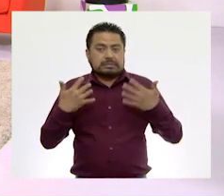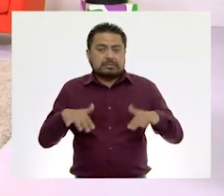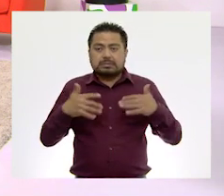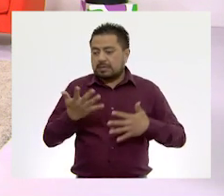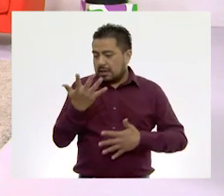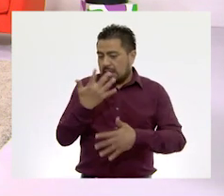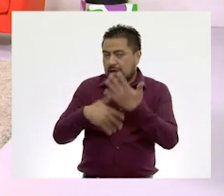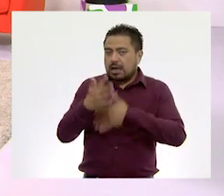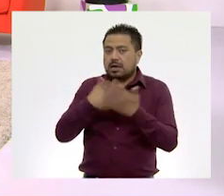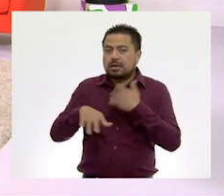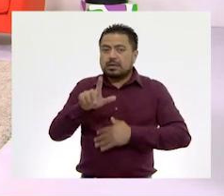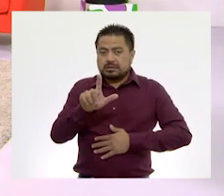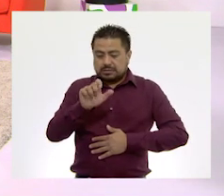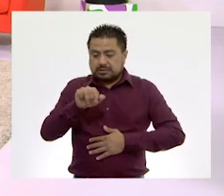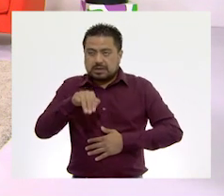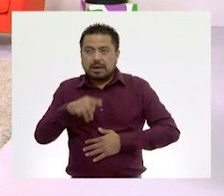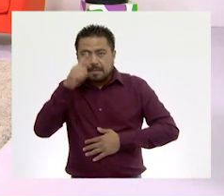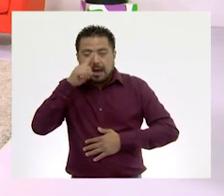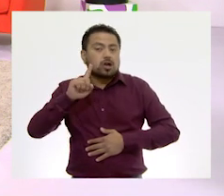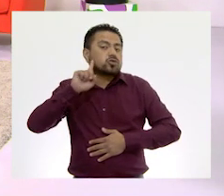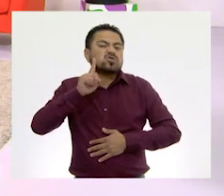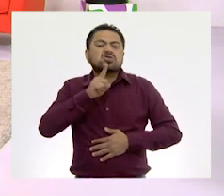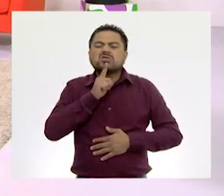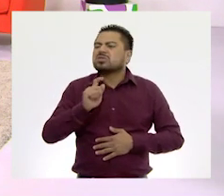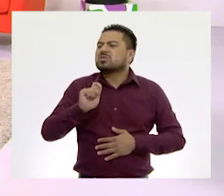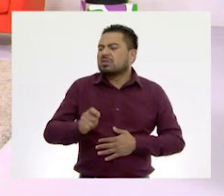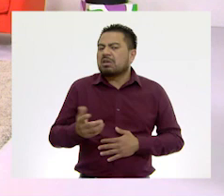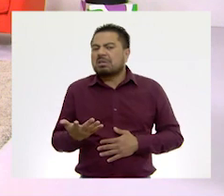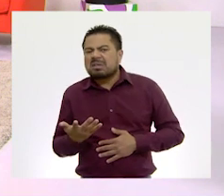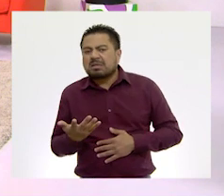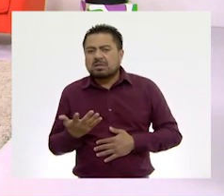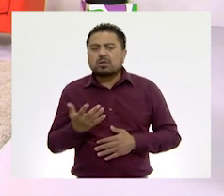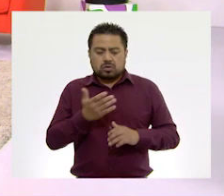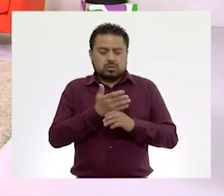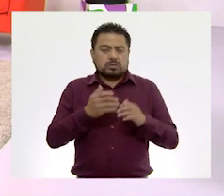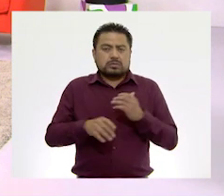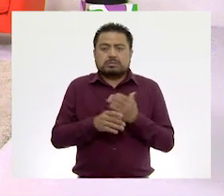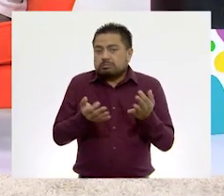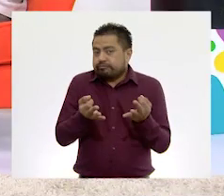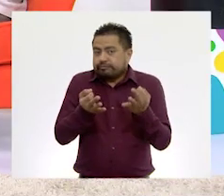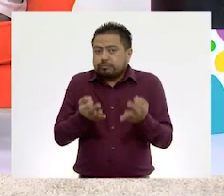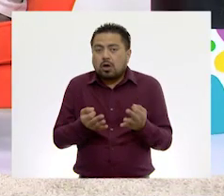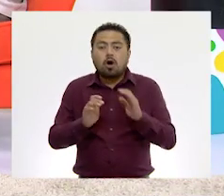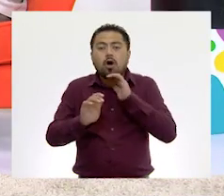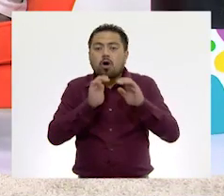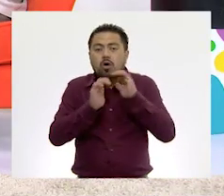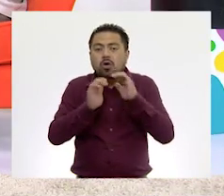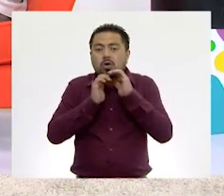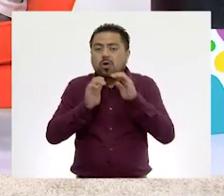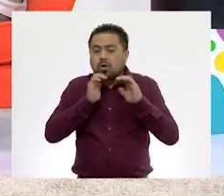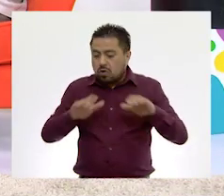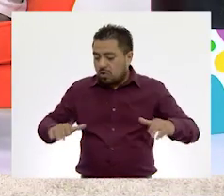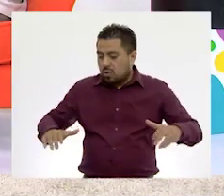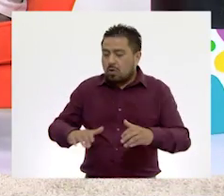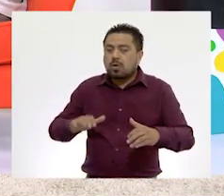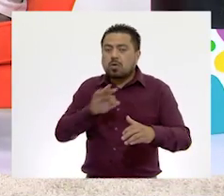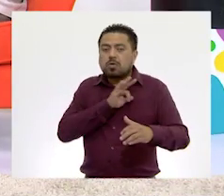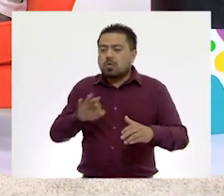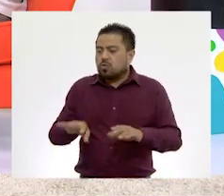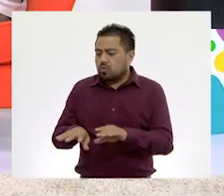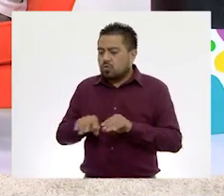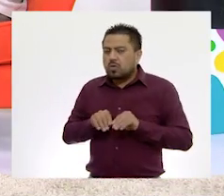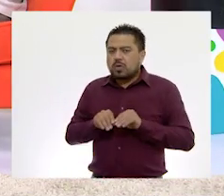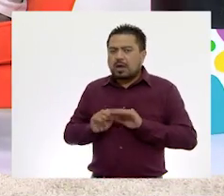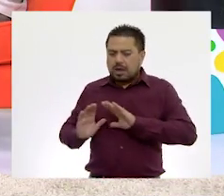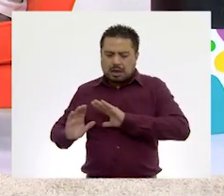de señas para un sordo es el elemento real de comunicación que puede adquirir sin que nadie